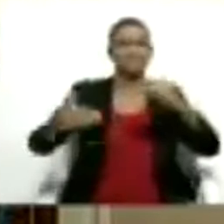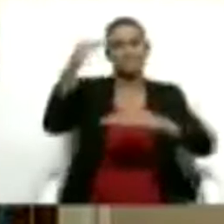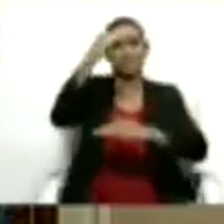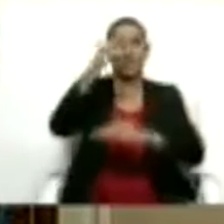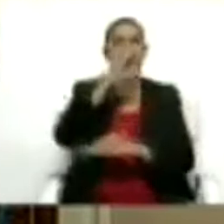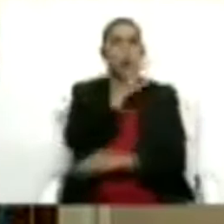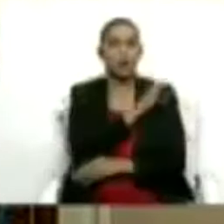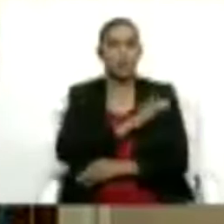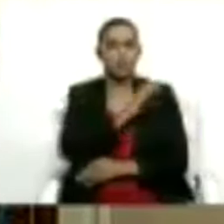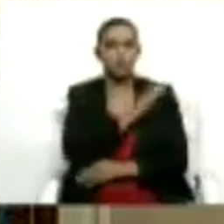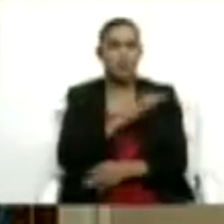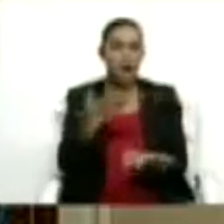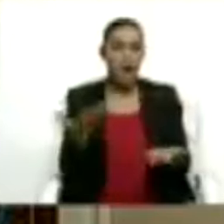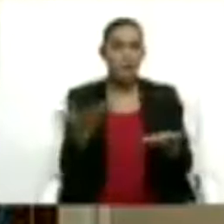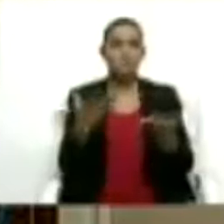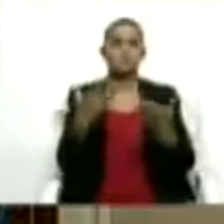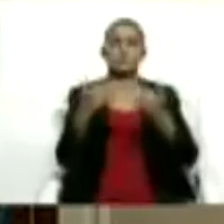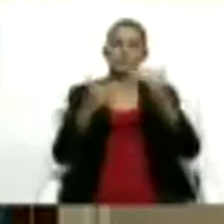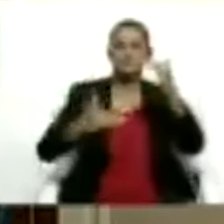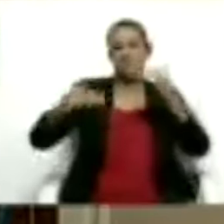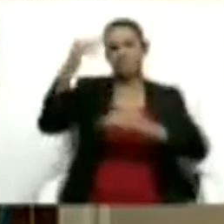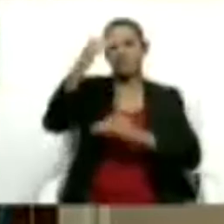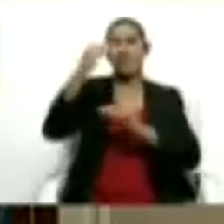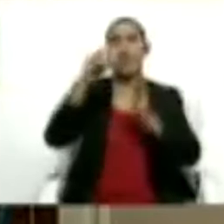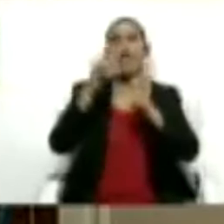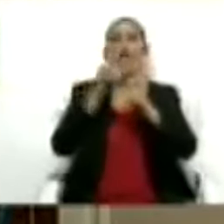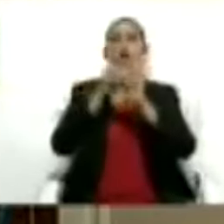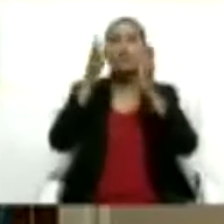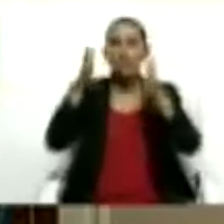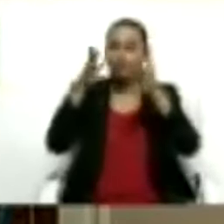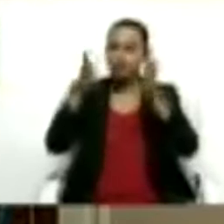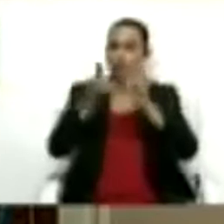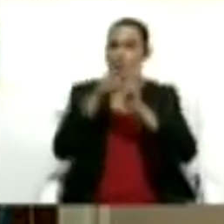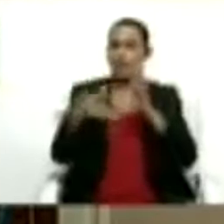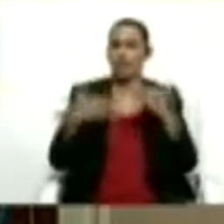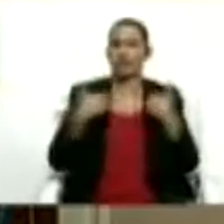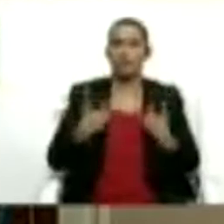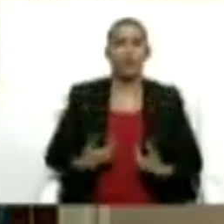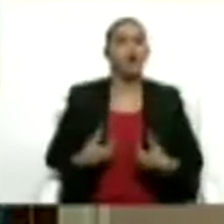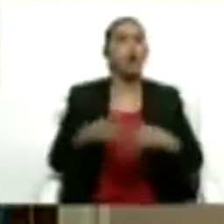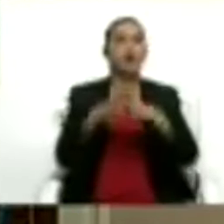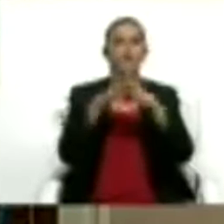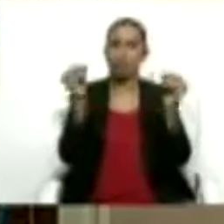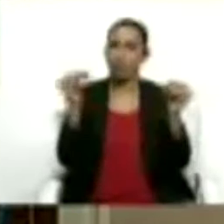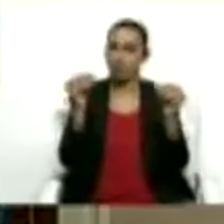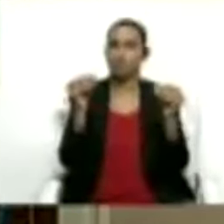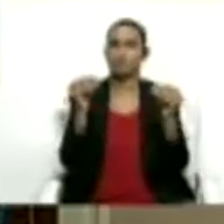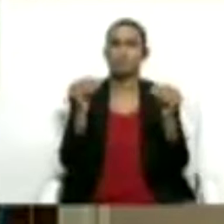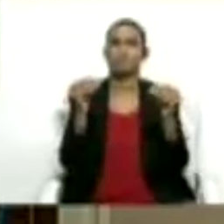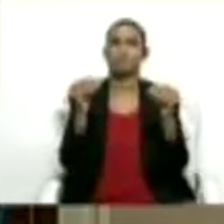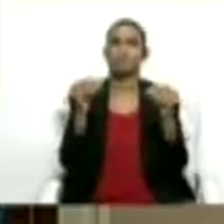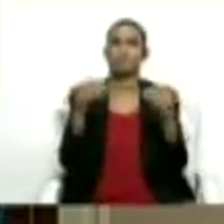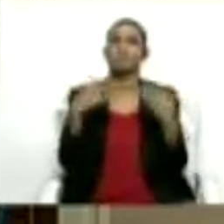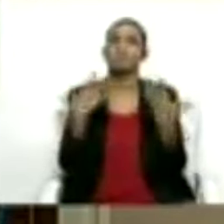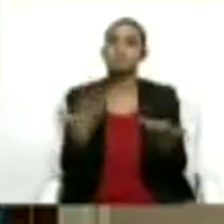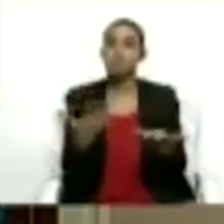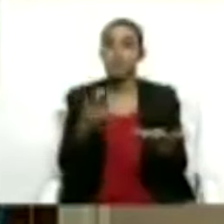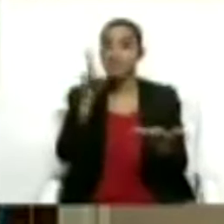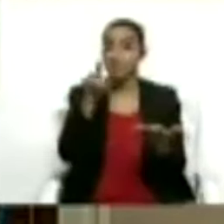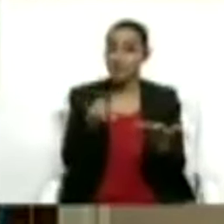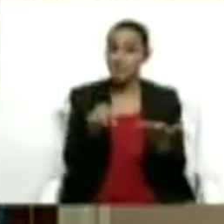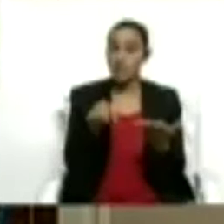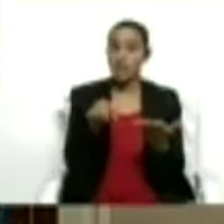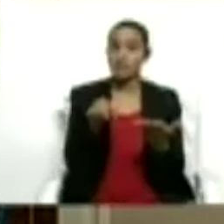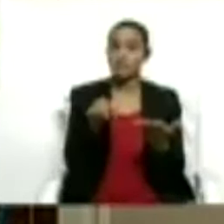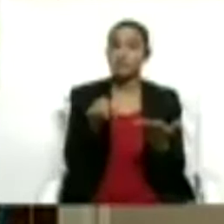Consejo de Derechos Humanos y con todas las organizaciones de derechos humanos, incluyendo aquellas